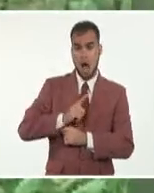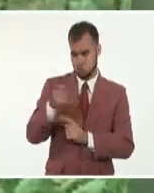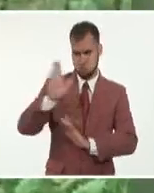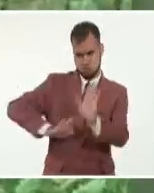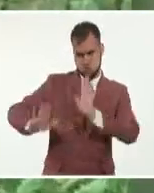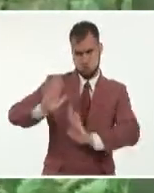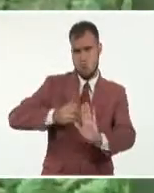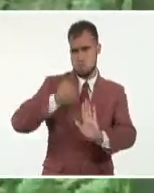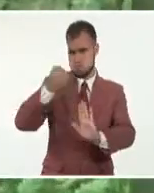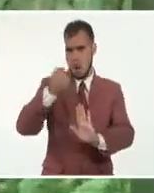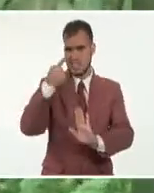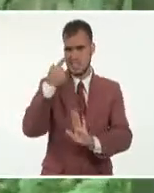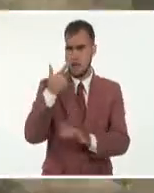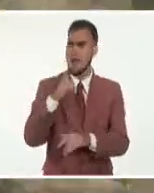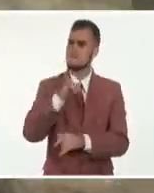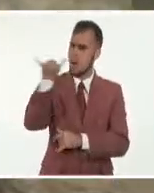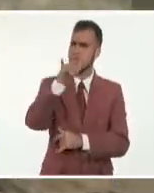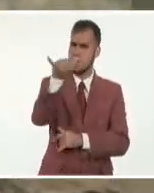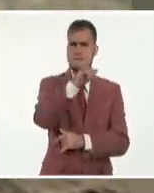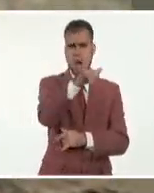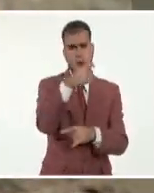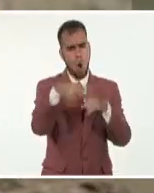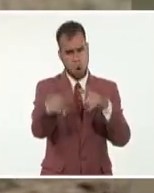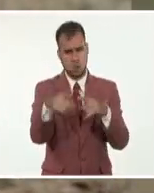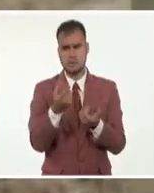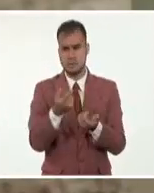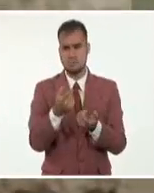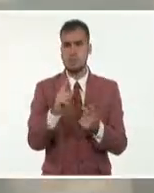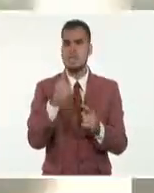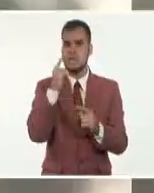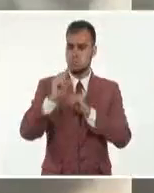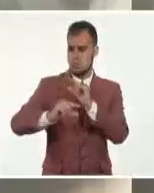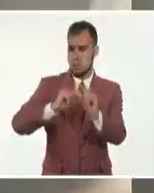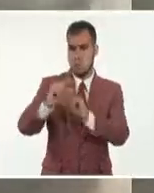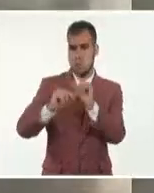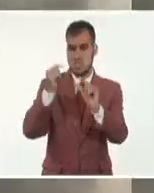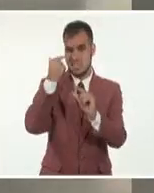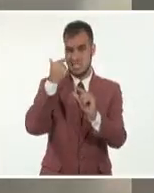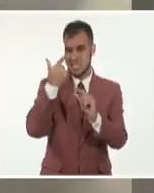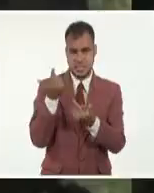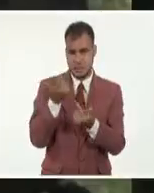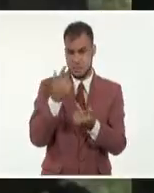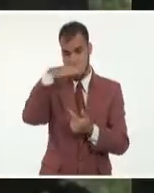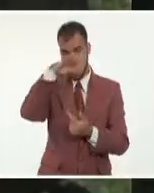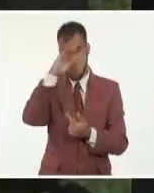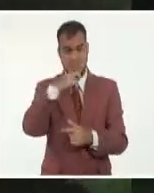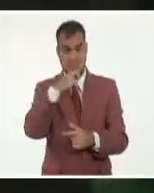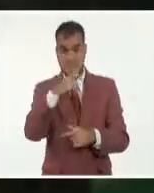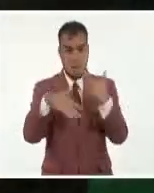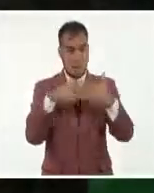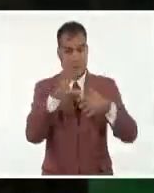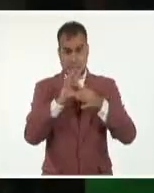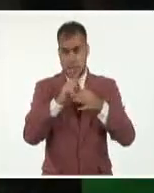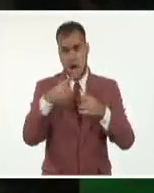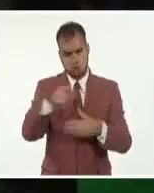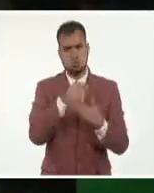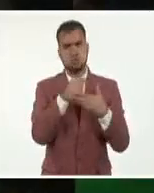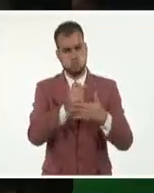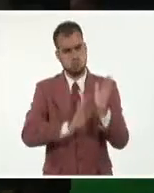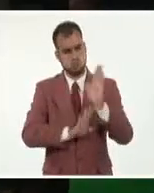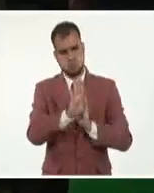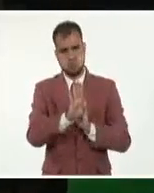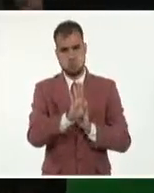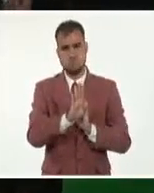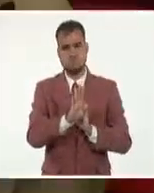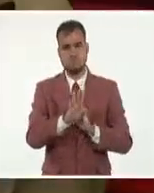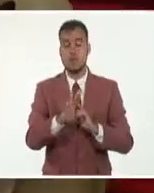cumplimiento de misiones internacionalistas y el apoyo en la recuperación del país en situaciones adversas. En el acto político y cultural por